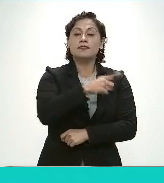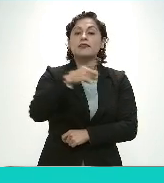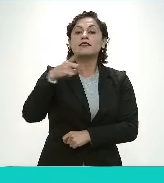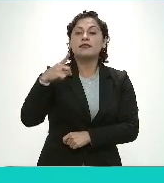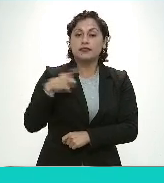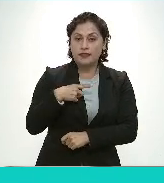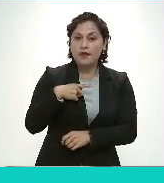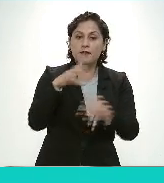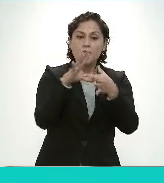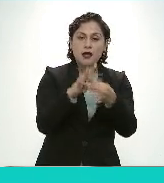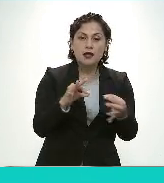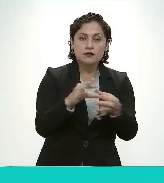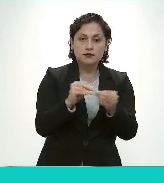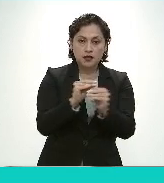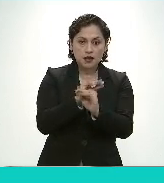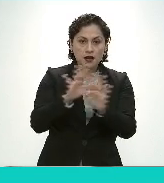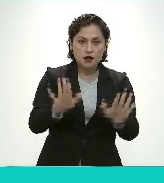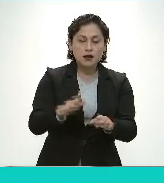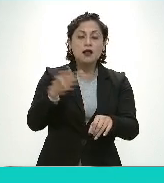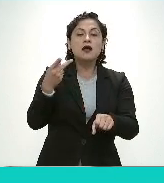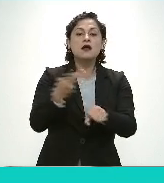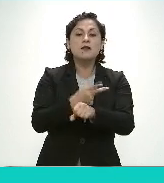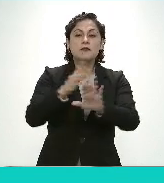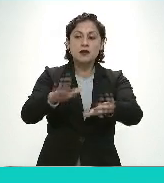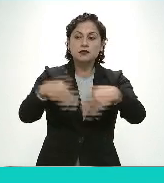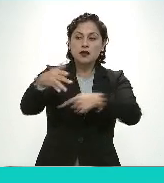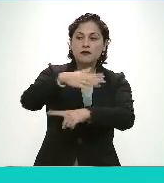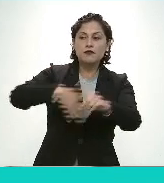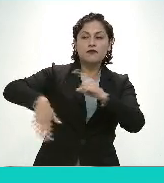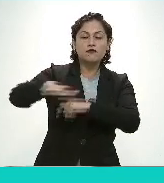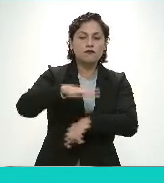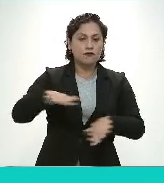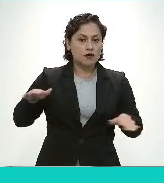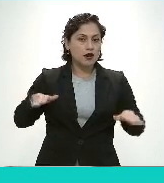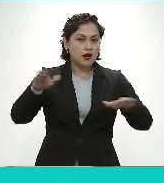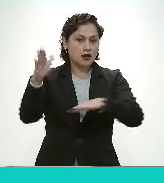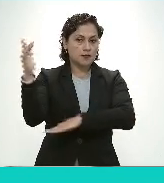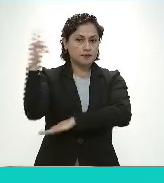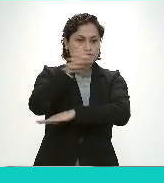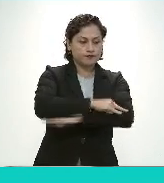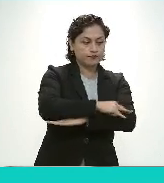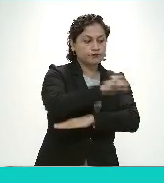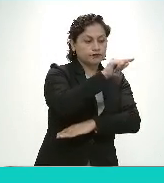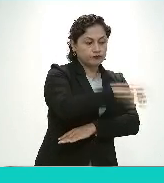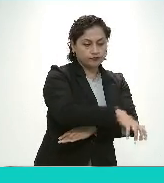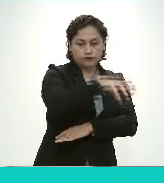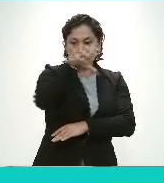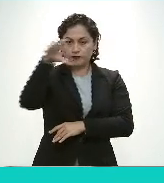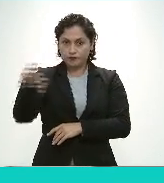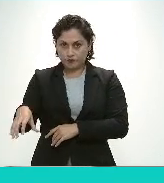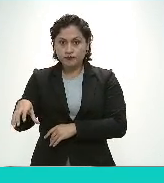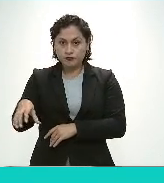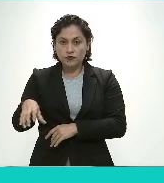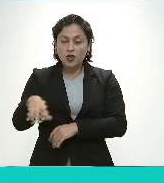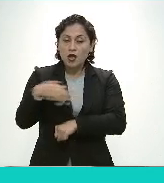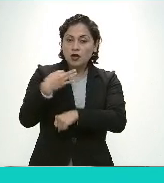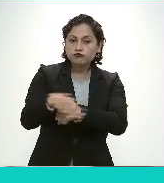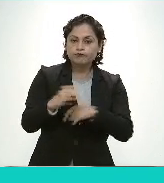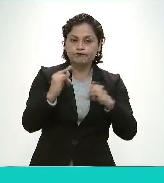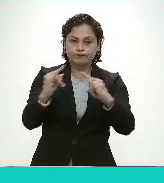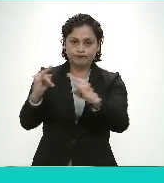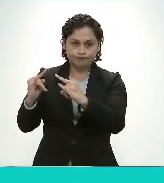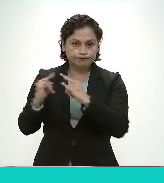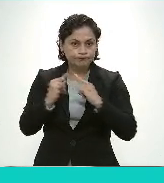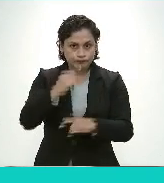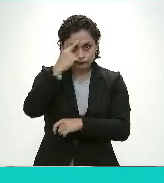dentro de la infraestructura del aeropuerto internacional de la ciudad de mexico en las dos terminales debe de conocer obviamente sobre las autorizaciones